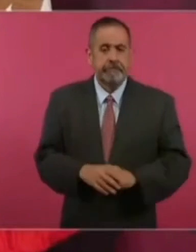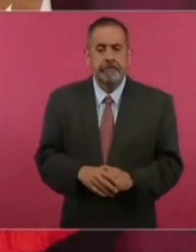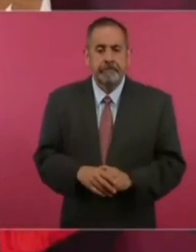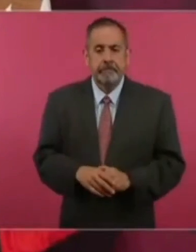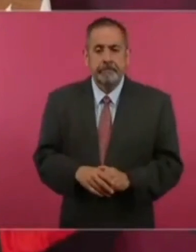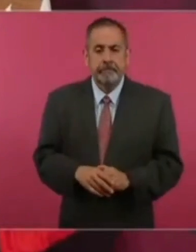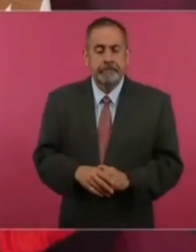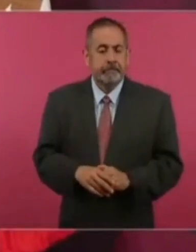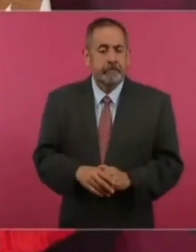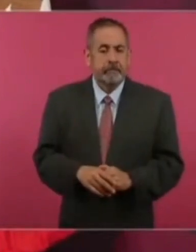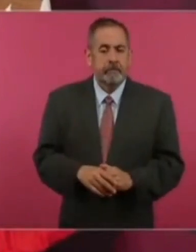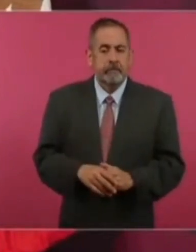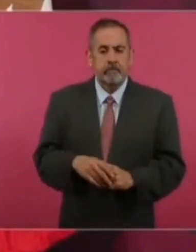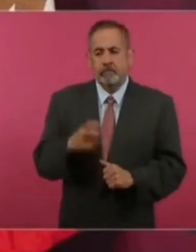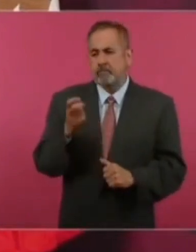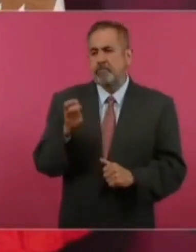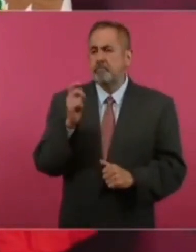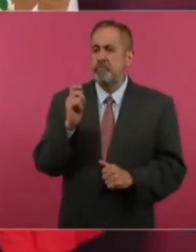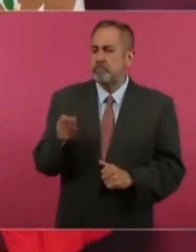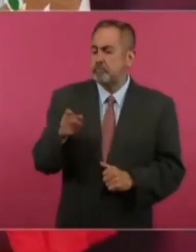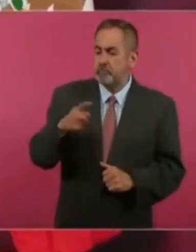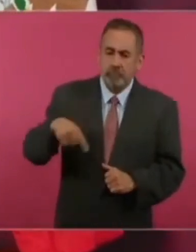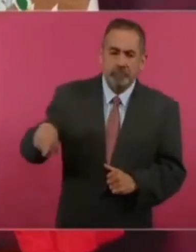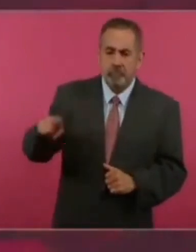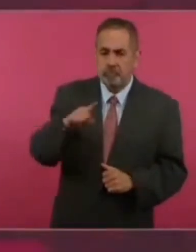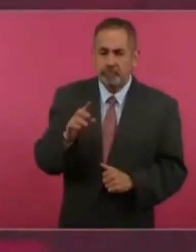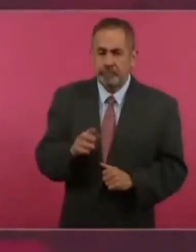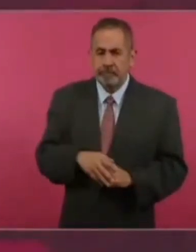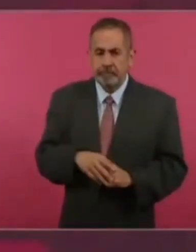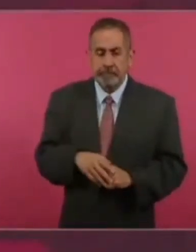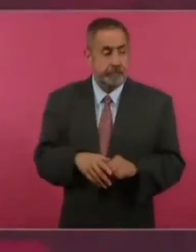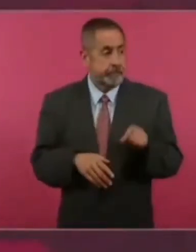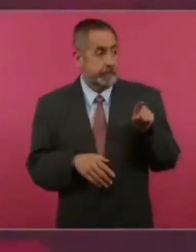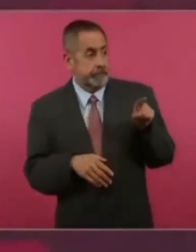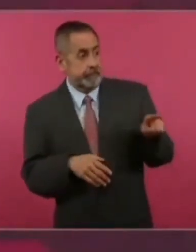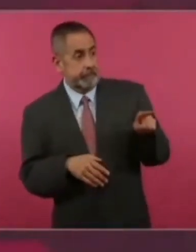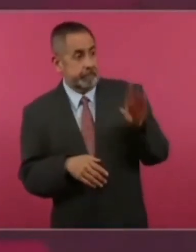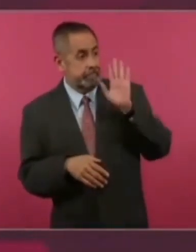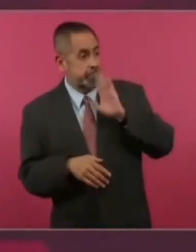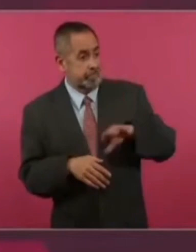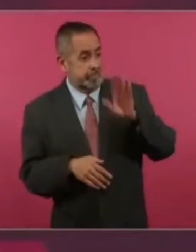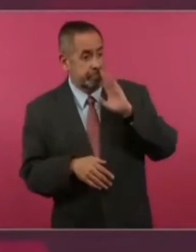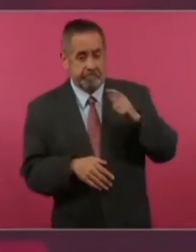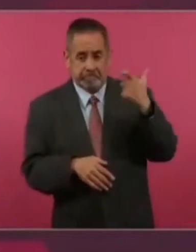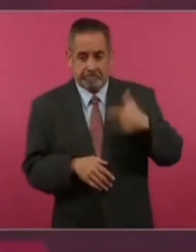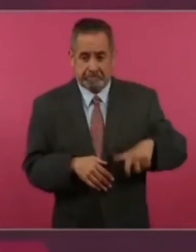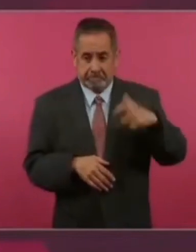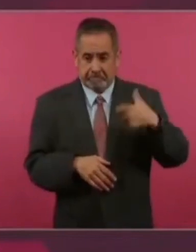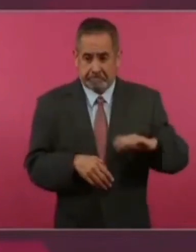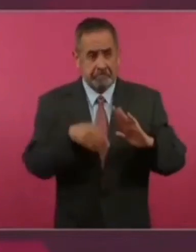Y eso tampoco significa que le va mal a los de arriba,